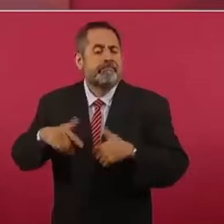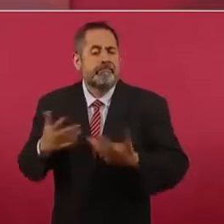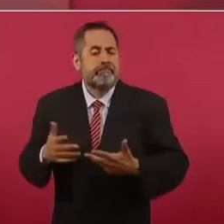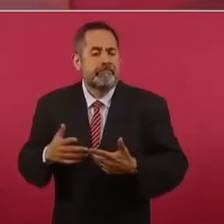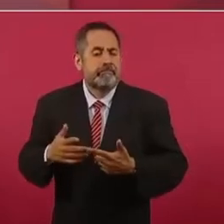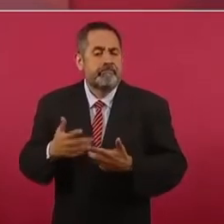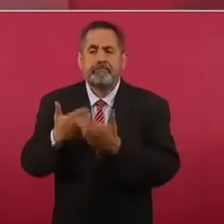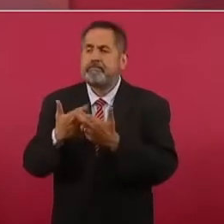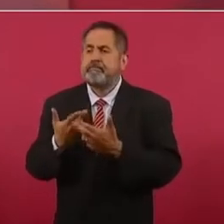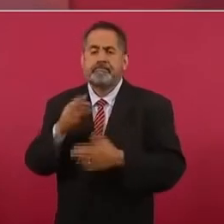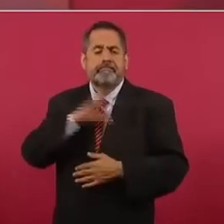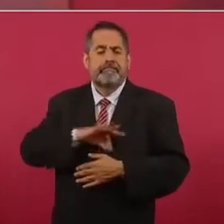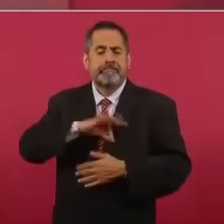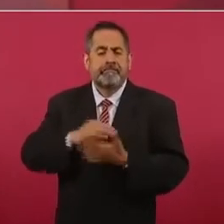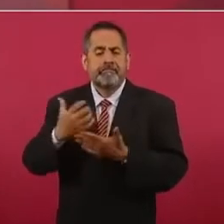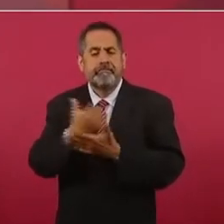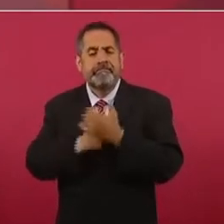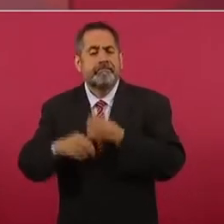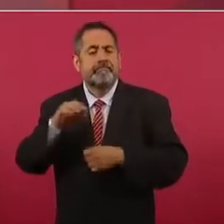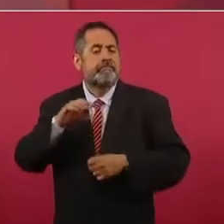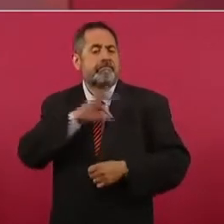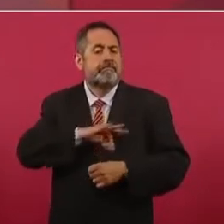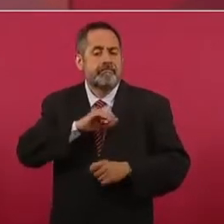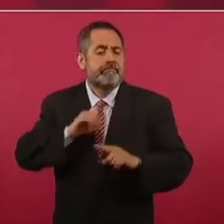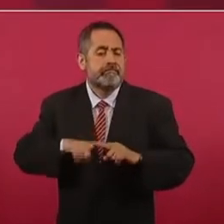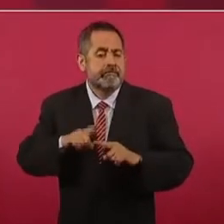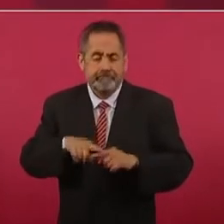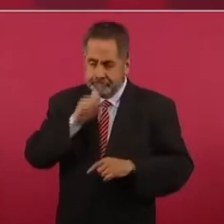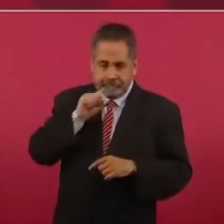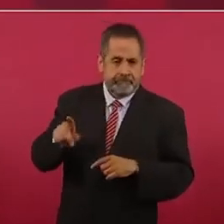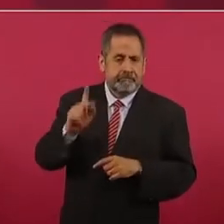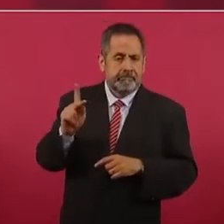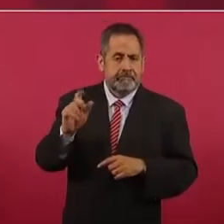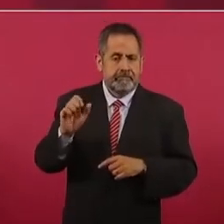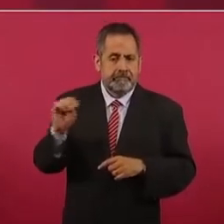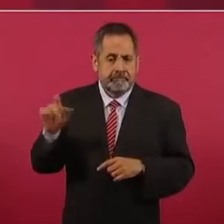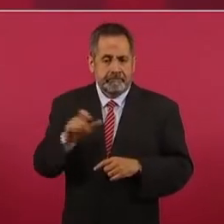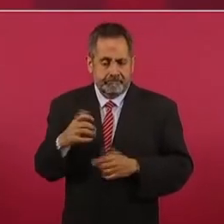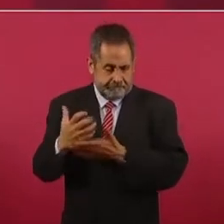¿Quién se queda con la utilidad del crudo? Pemex.